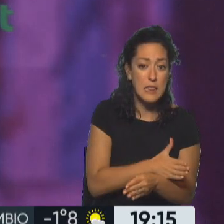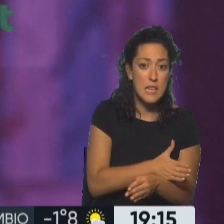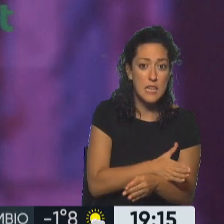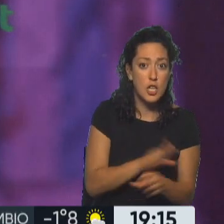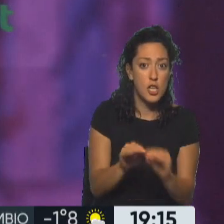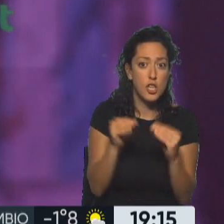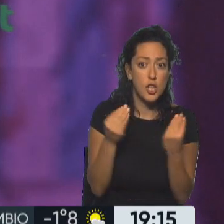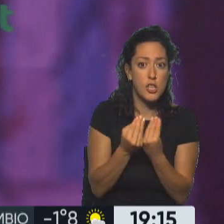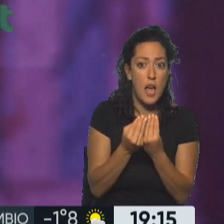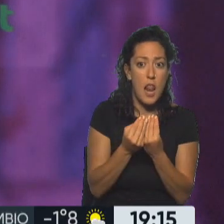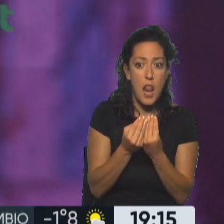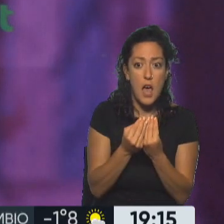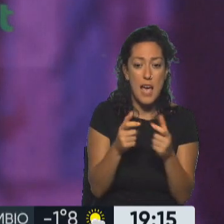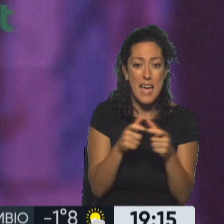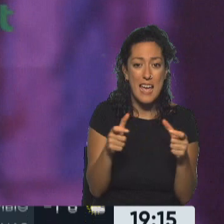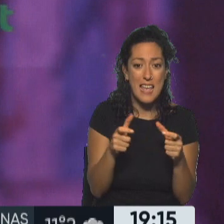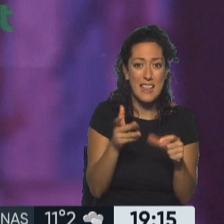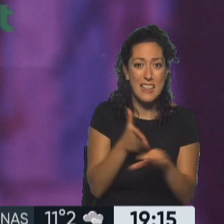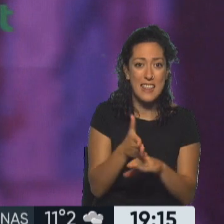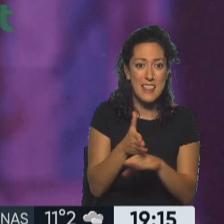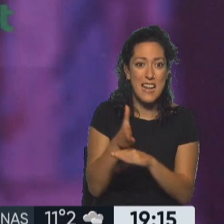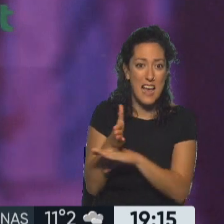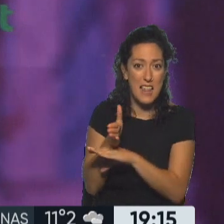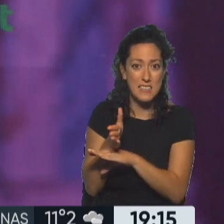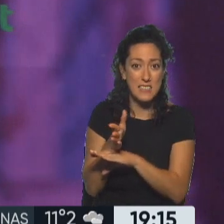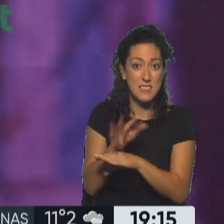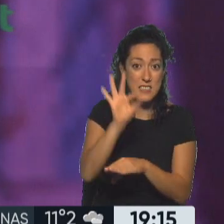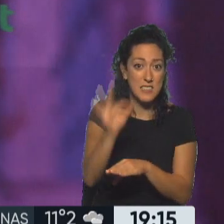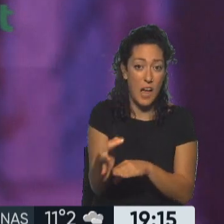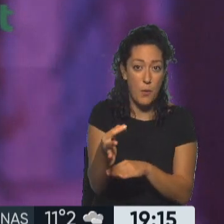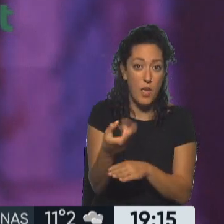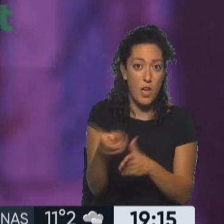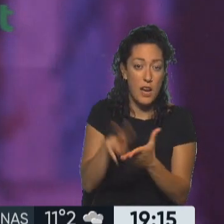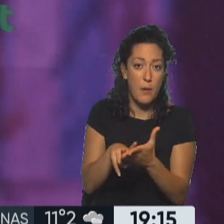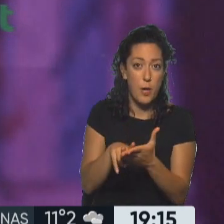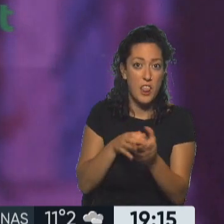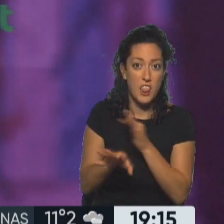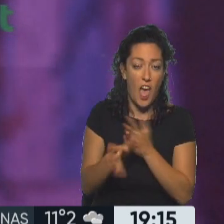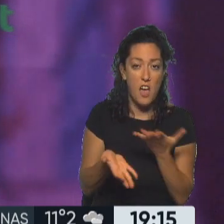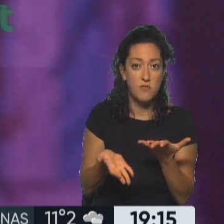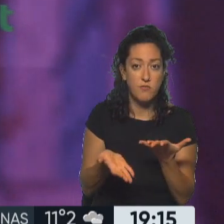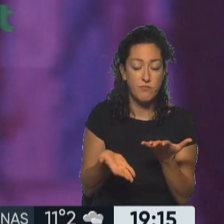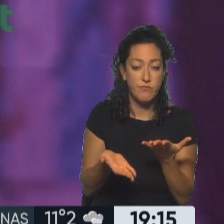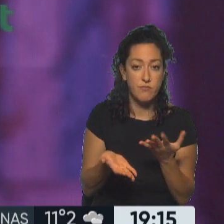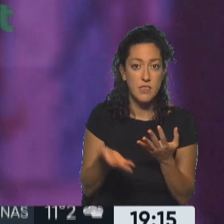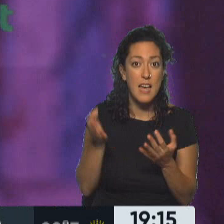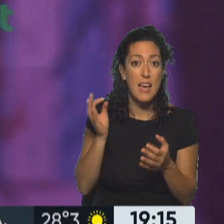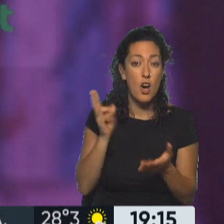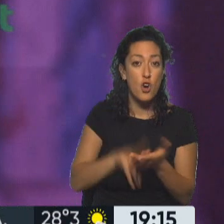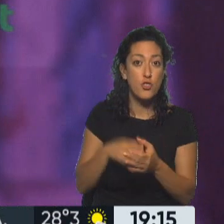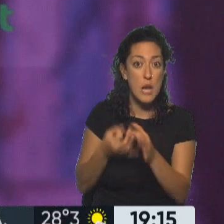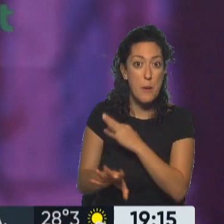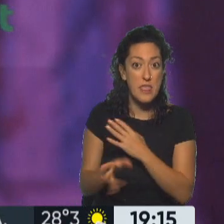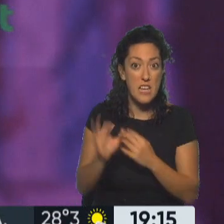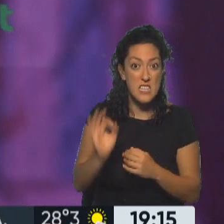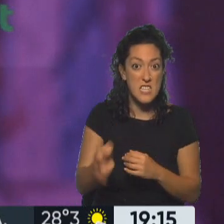ofrecían entradas que se saben que son de reventa. No, se saben que son de reventa. Me vuelve